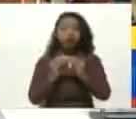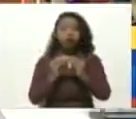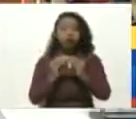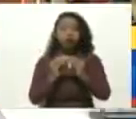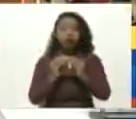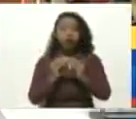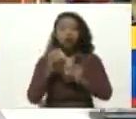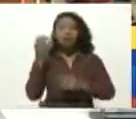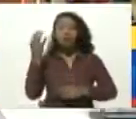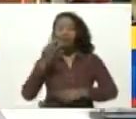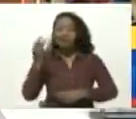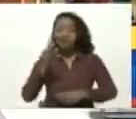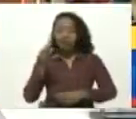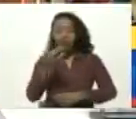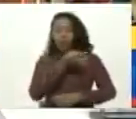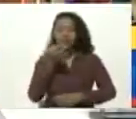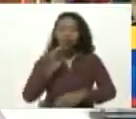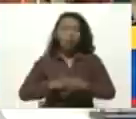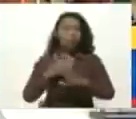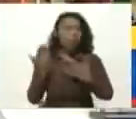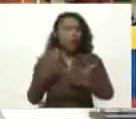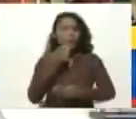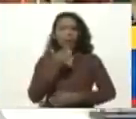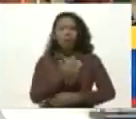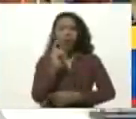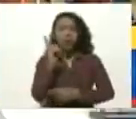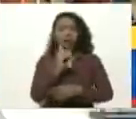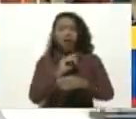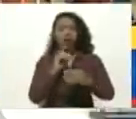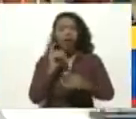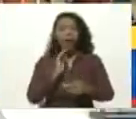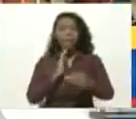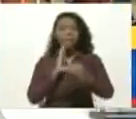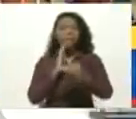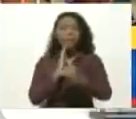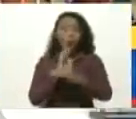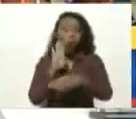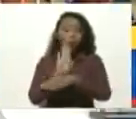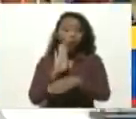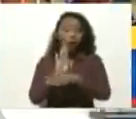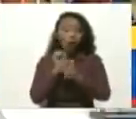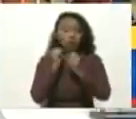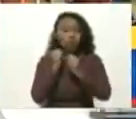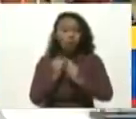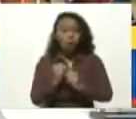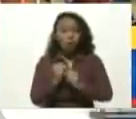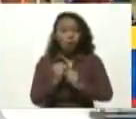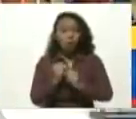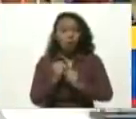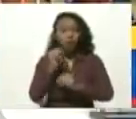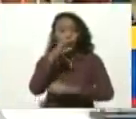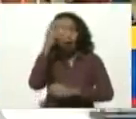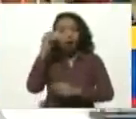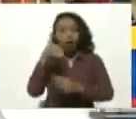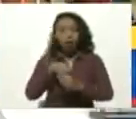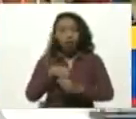Muy exitoso. Porque ha permitido la restricción del cuidado extremo, la